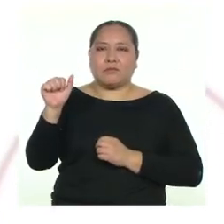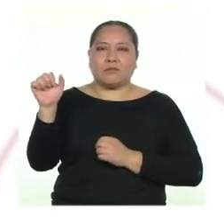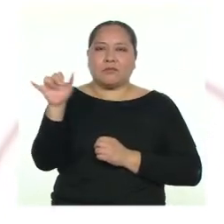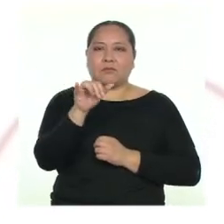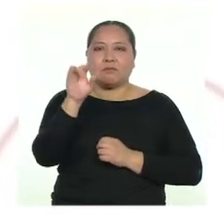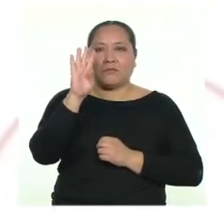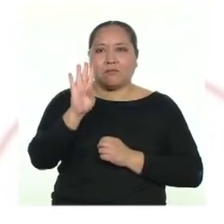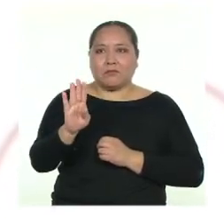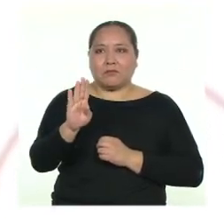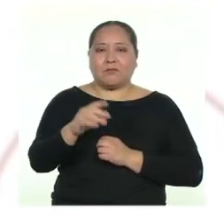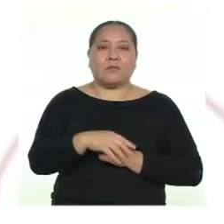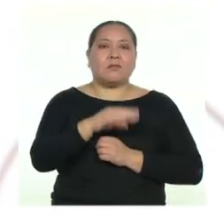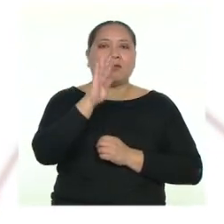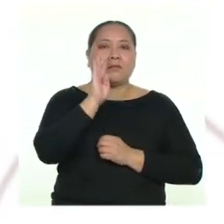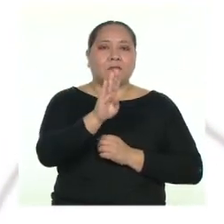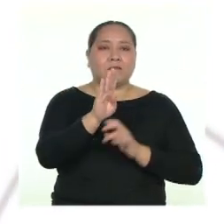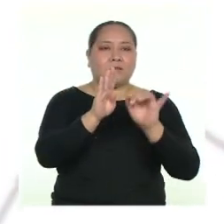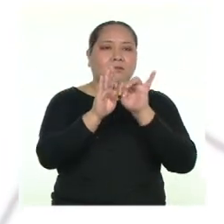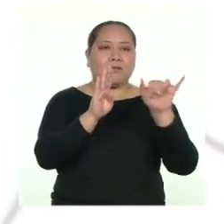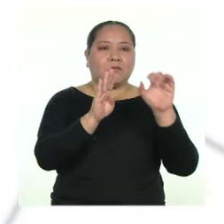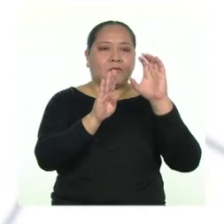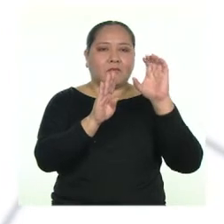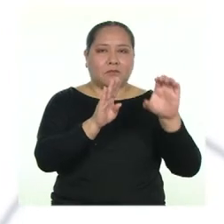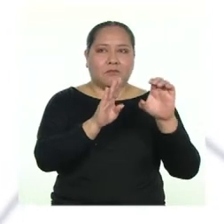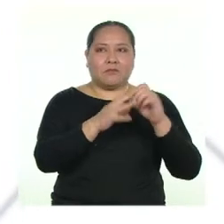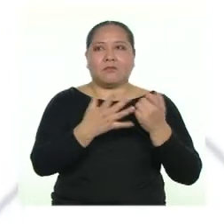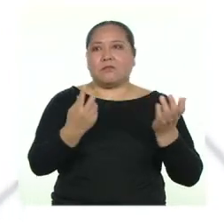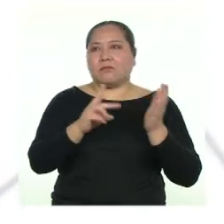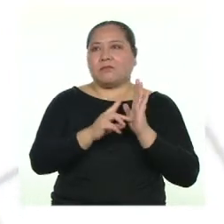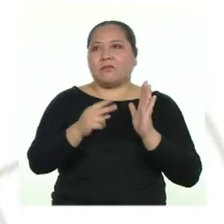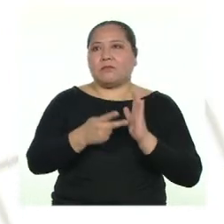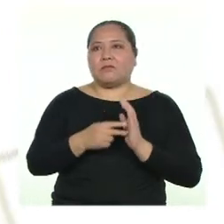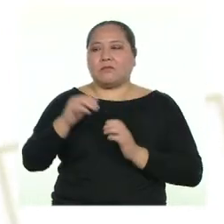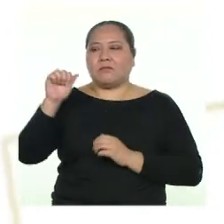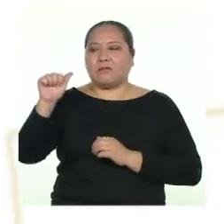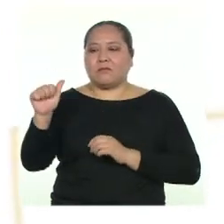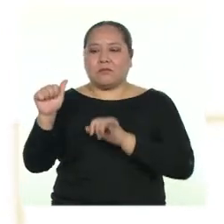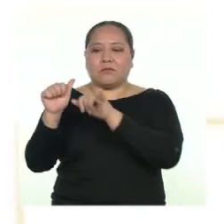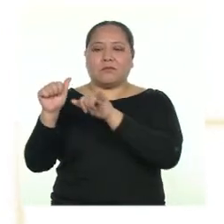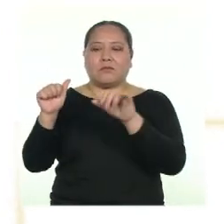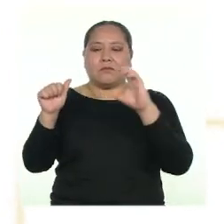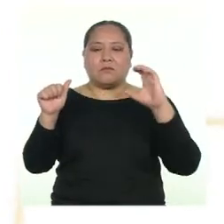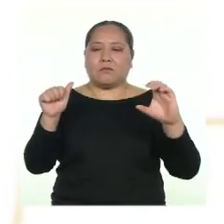igual a B y B es igual a C, entonces